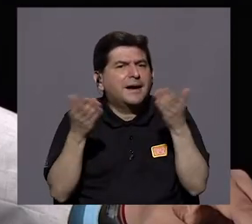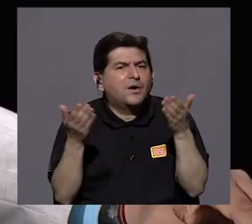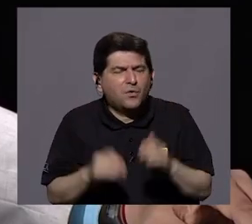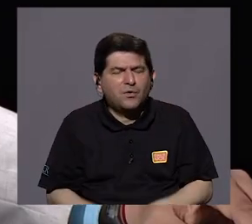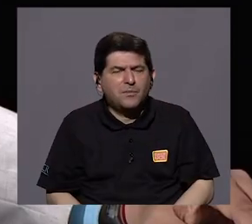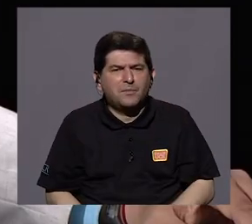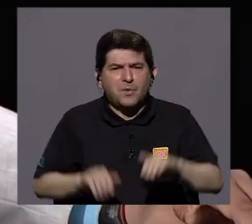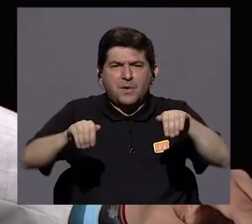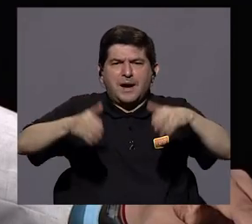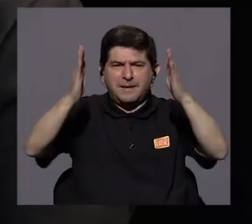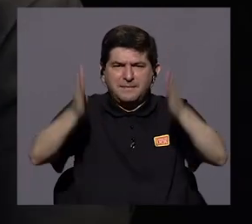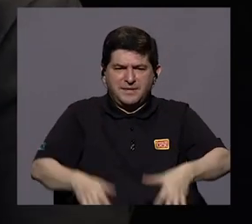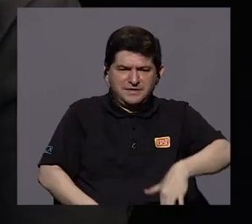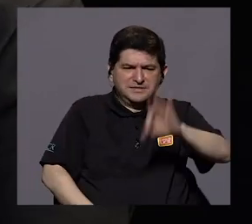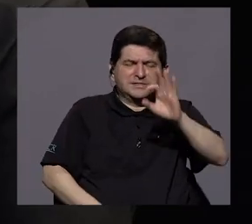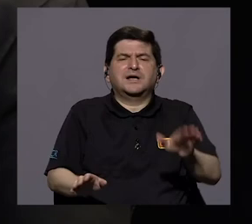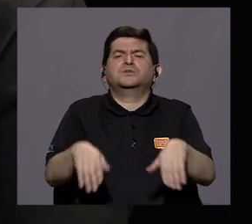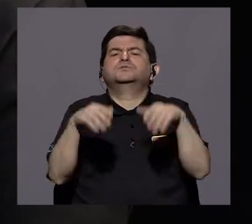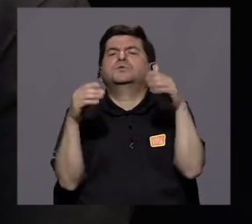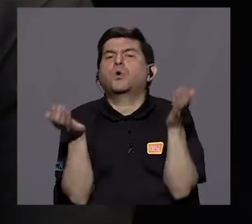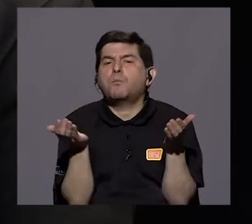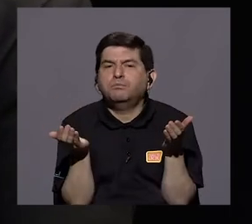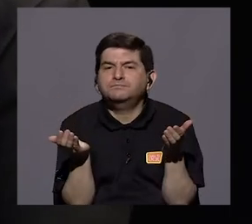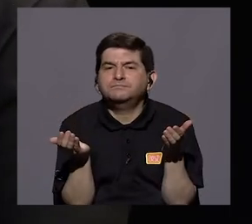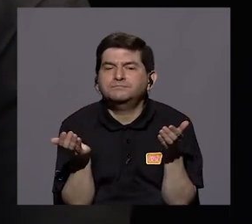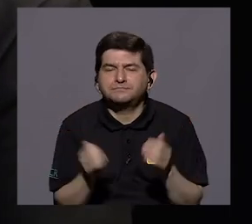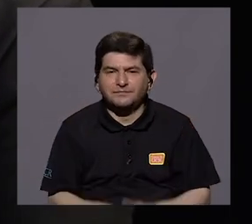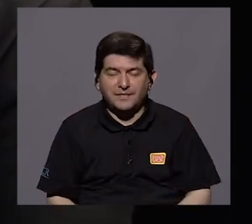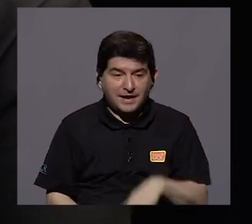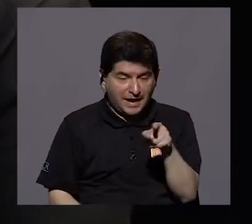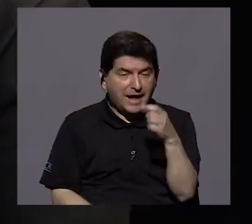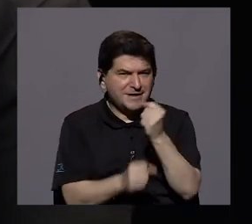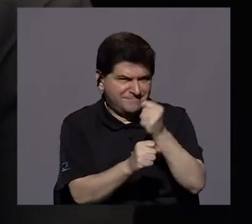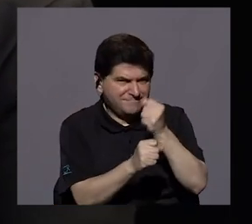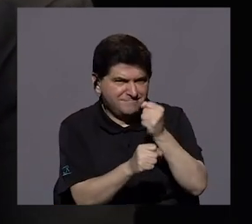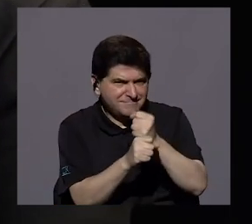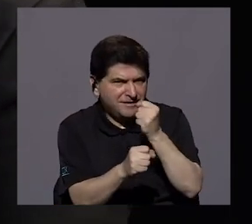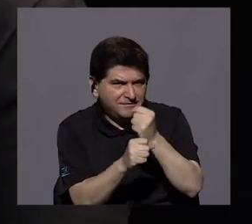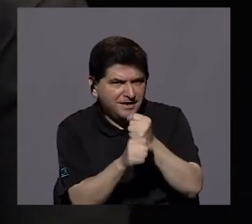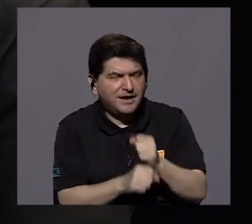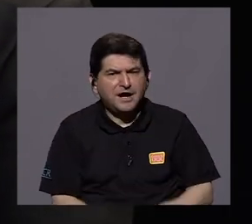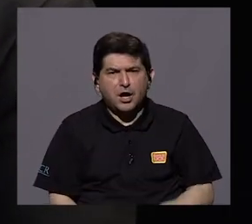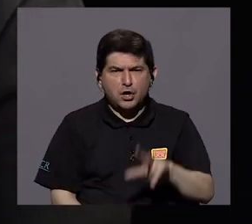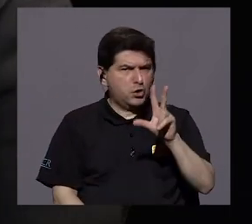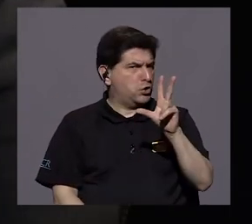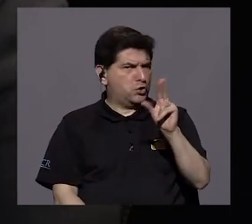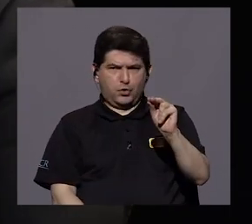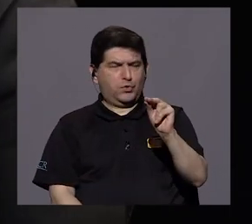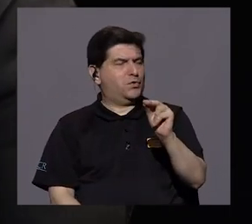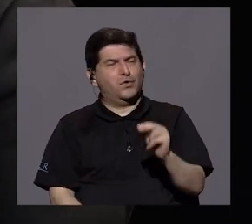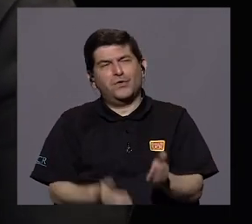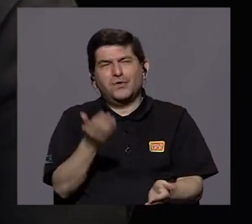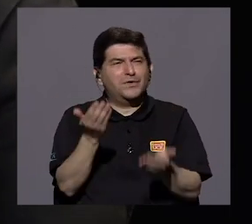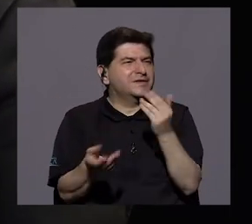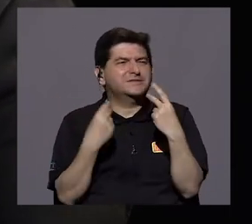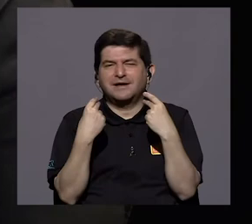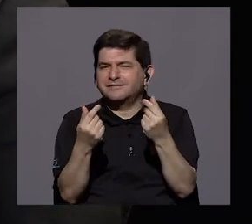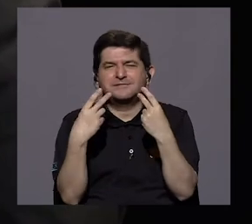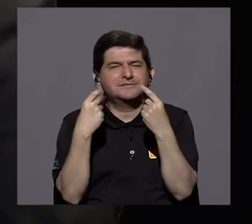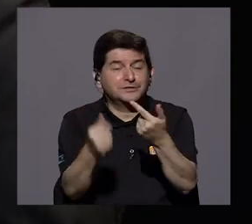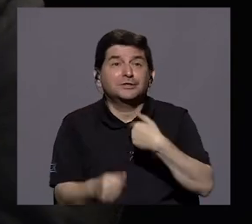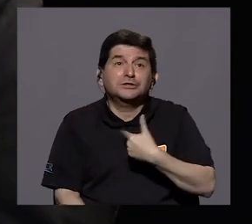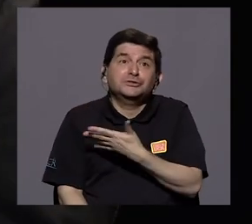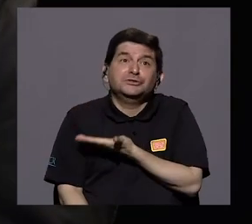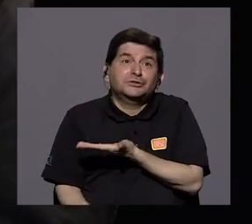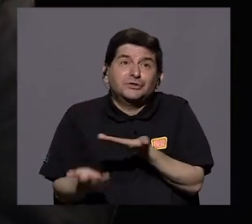magistrados y las magistradas para Corte Plena. En ese proceso se está trabajando, no con la rapidez